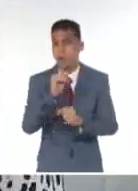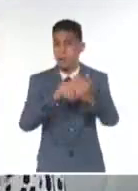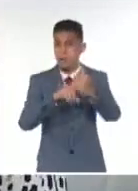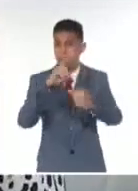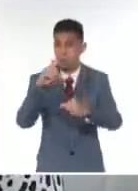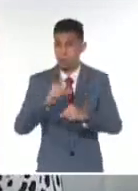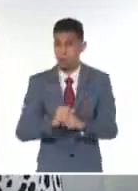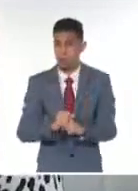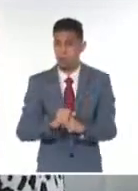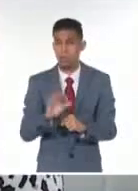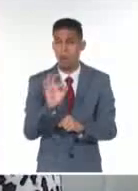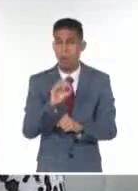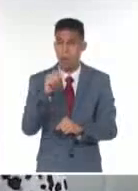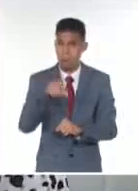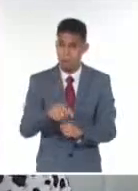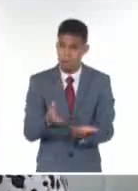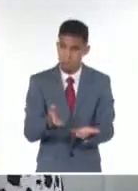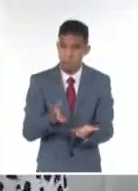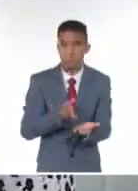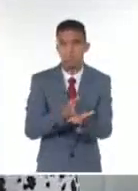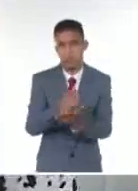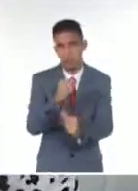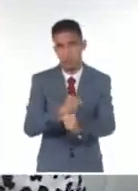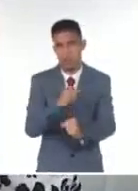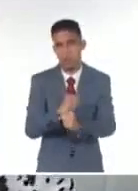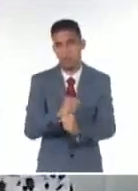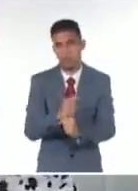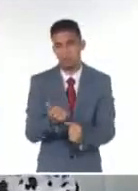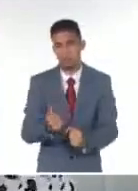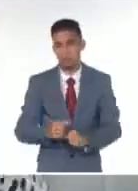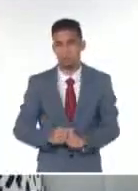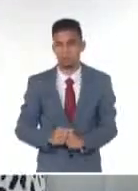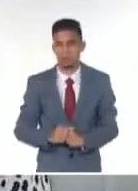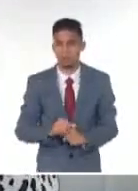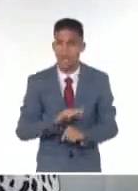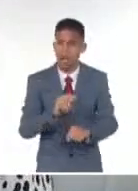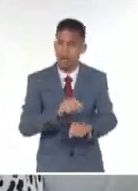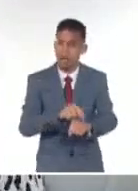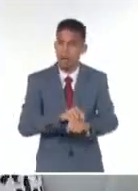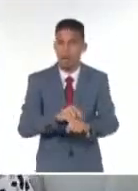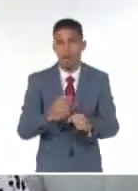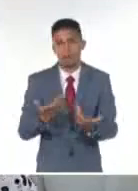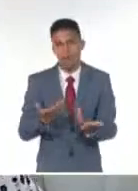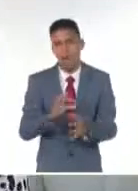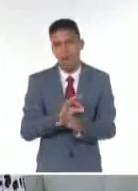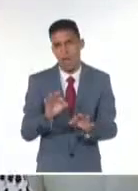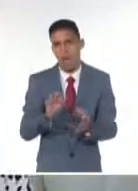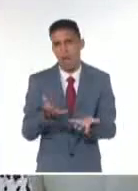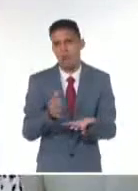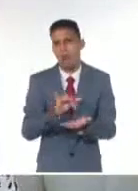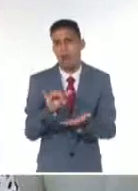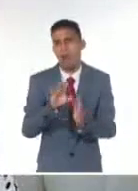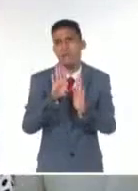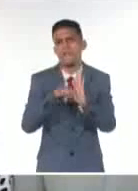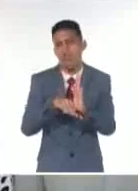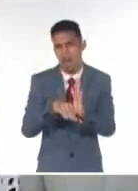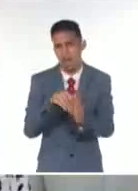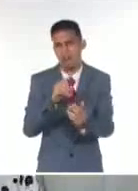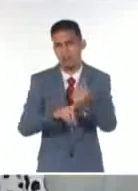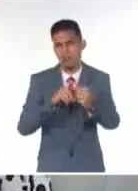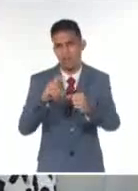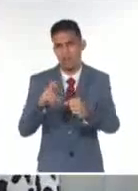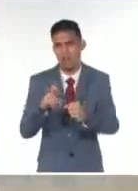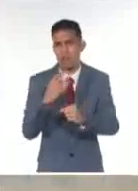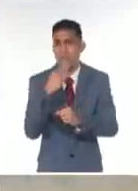míreme aquí, todavía, que ya es hora de descansar y dedicarle un poquito